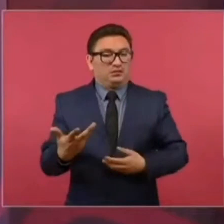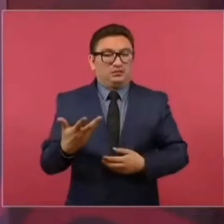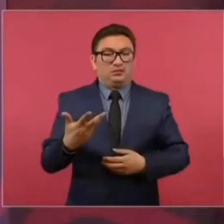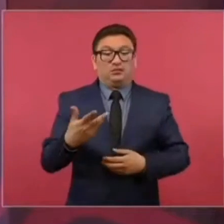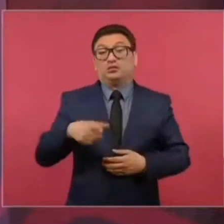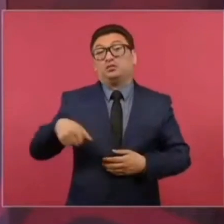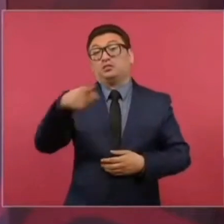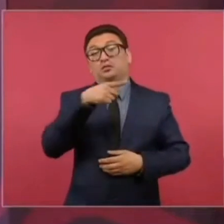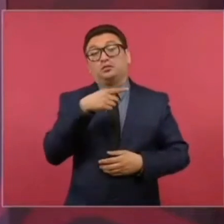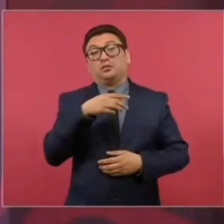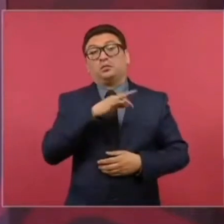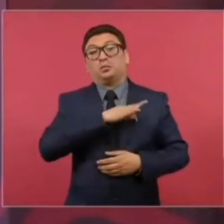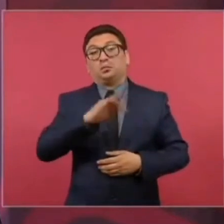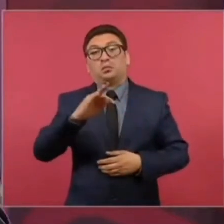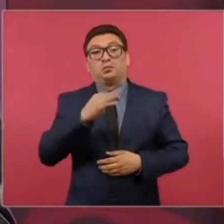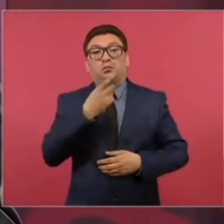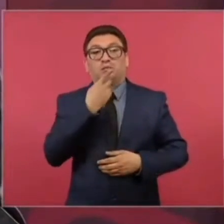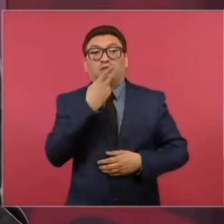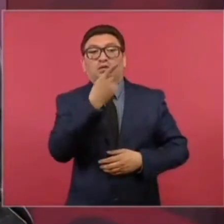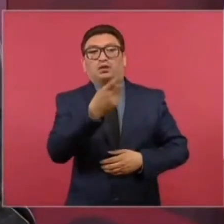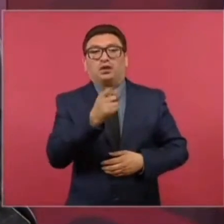algún comentario, un programa de radio,